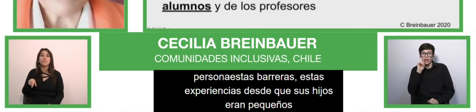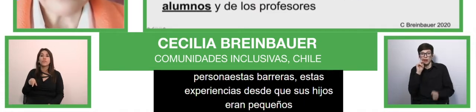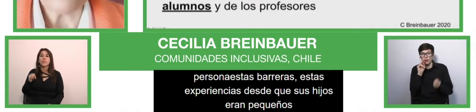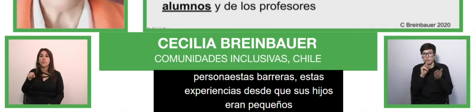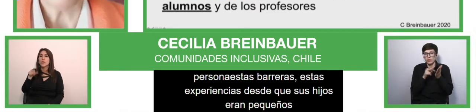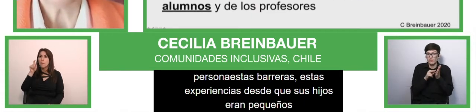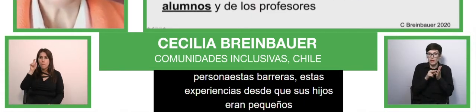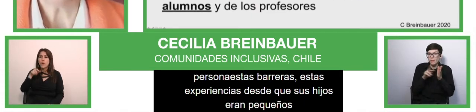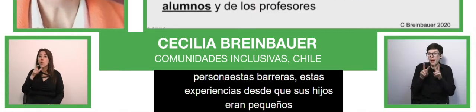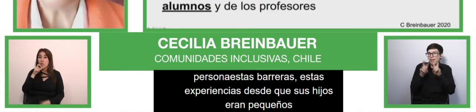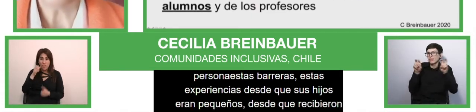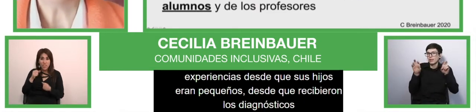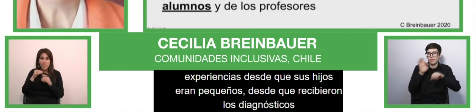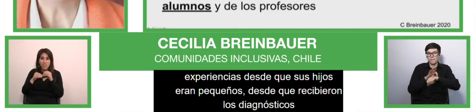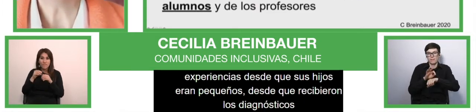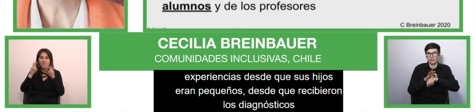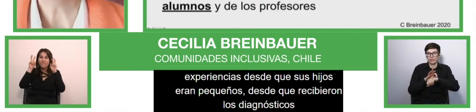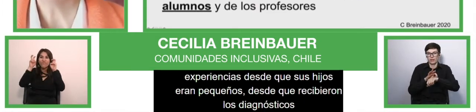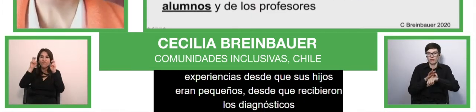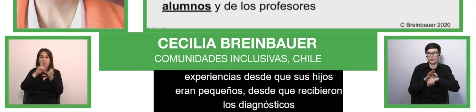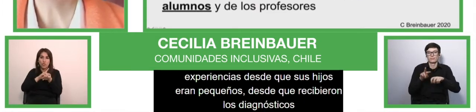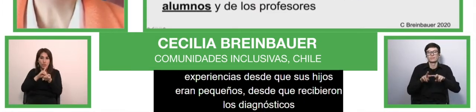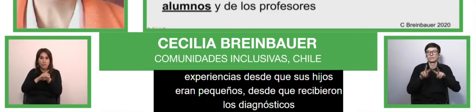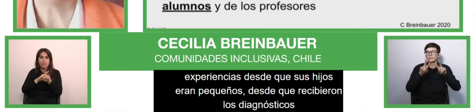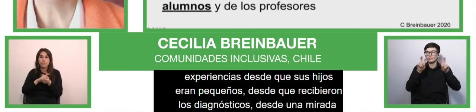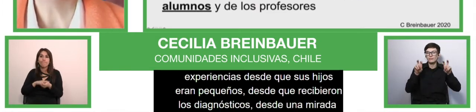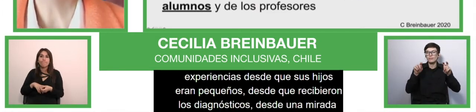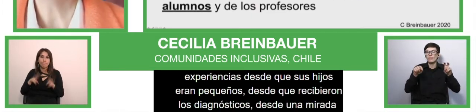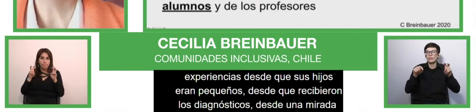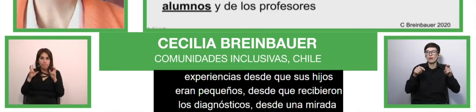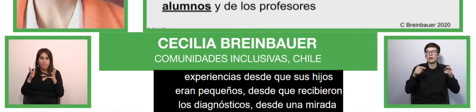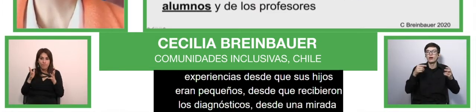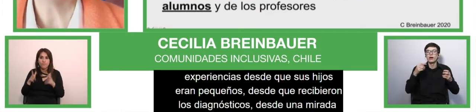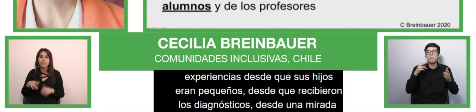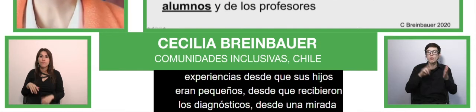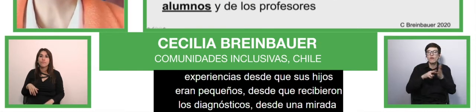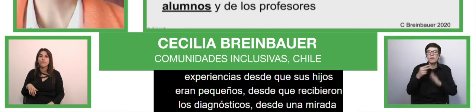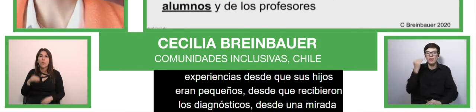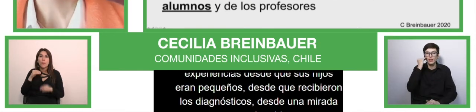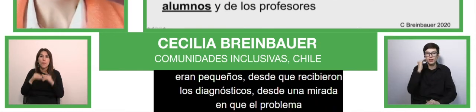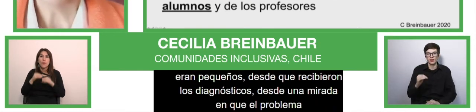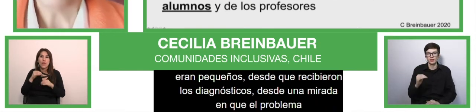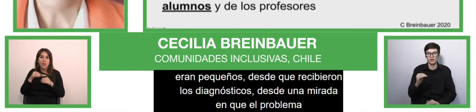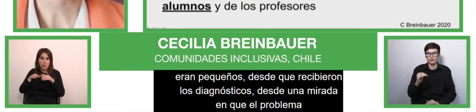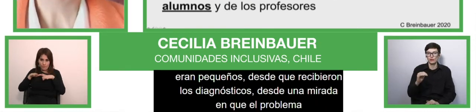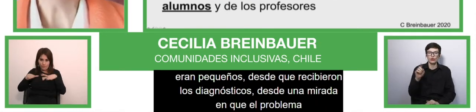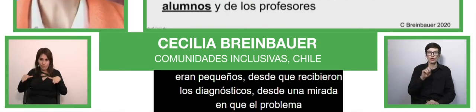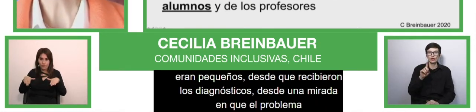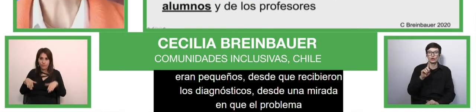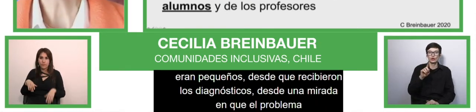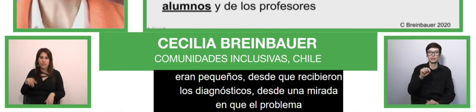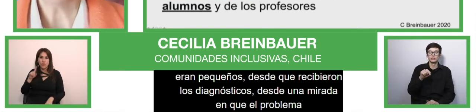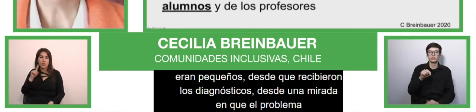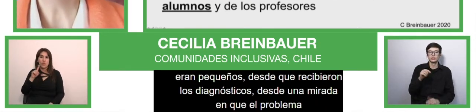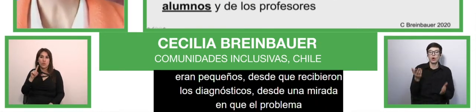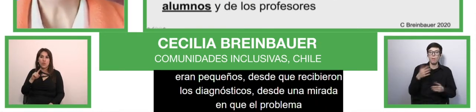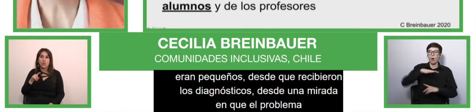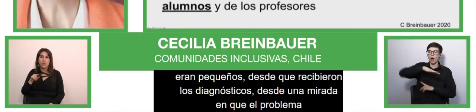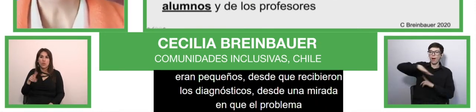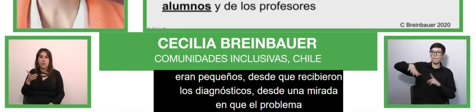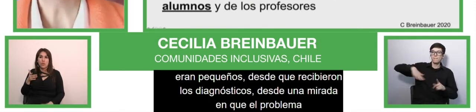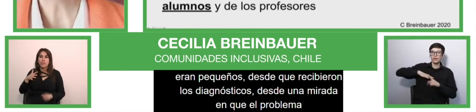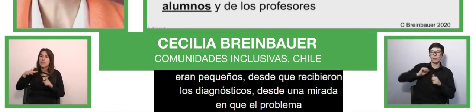modelo médico desde una mirada en que el problema está en el niño y no en cómo los ambientes se